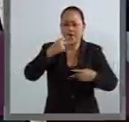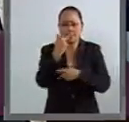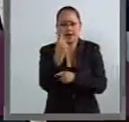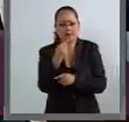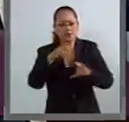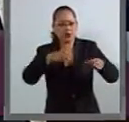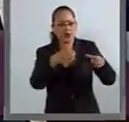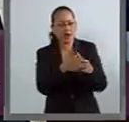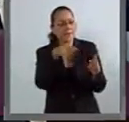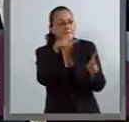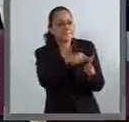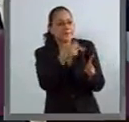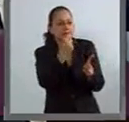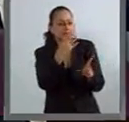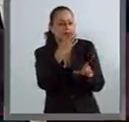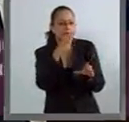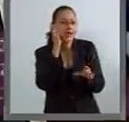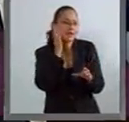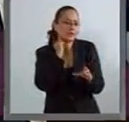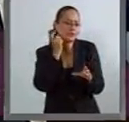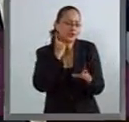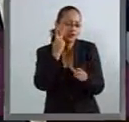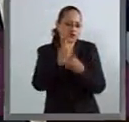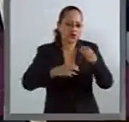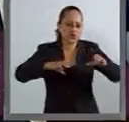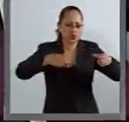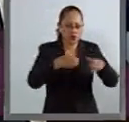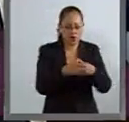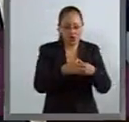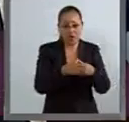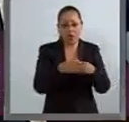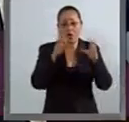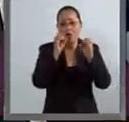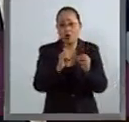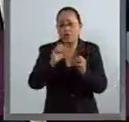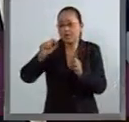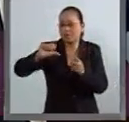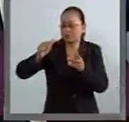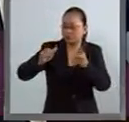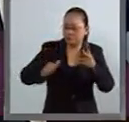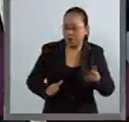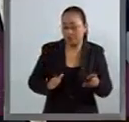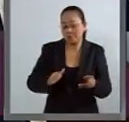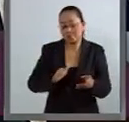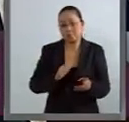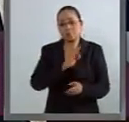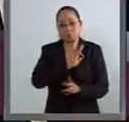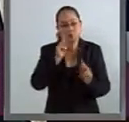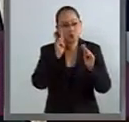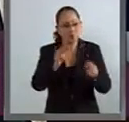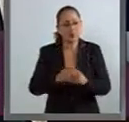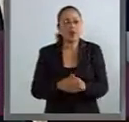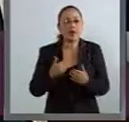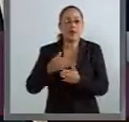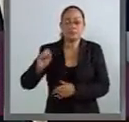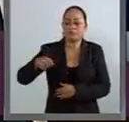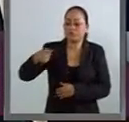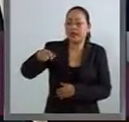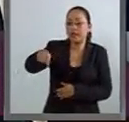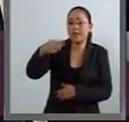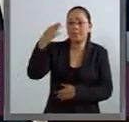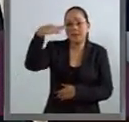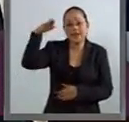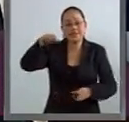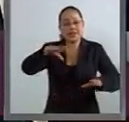transmisión por el canal de televisión del Congreso. Así que vamos inmediatamente a darle la palabra a la